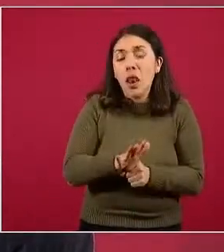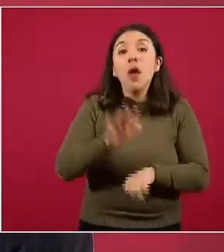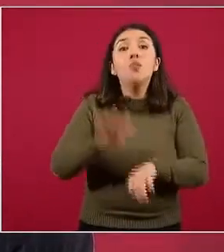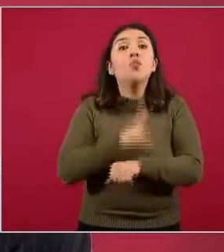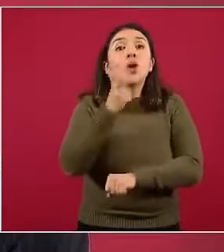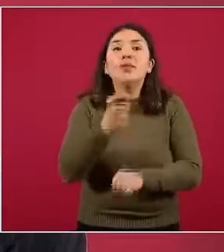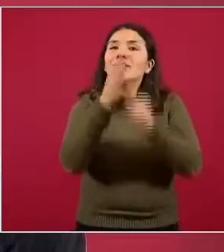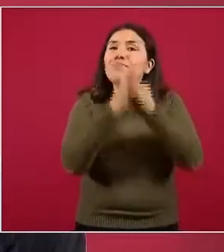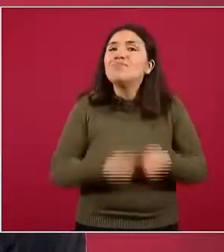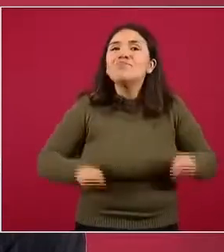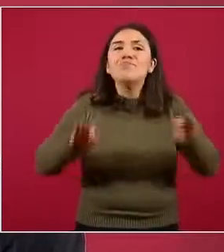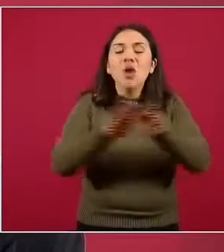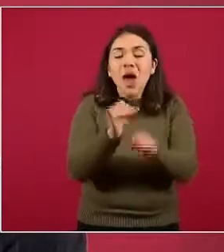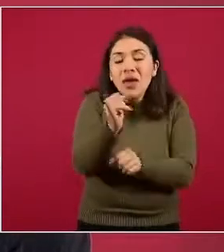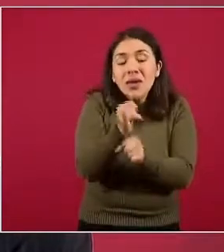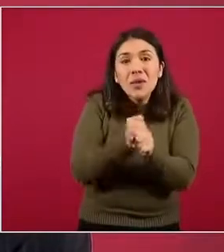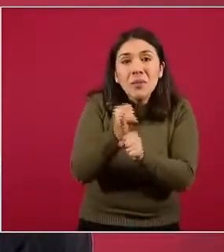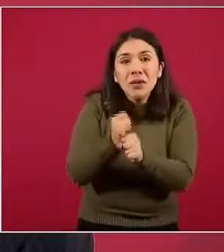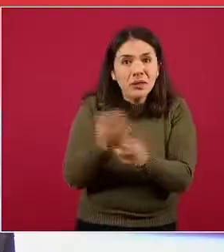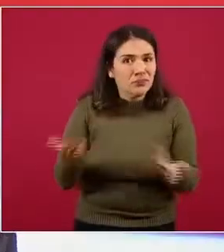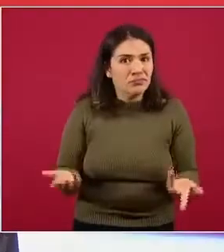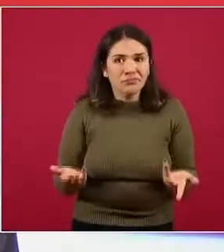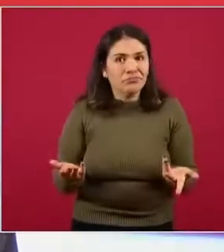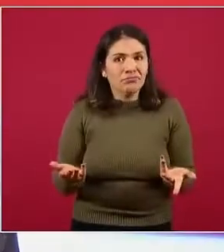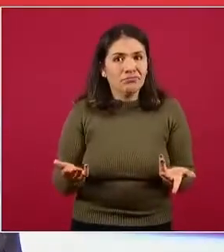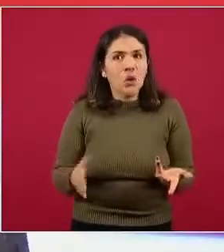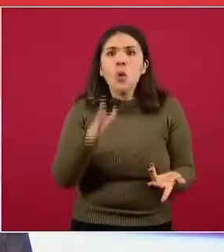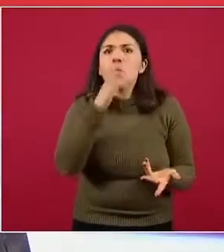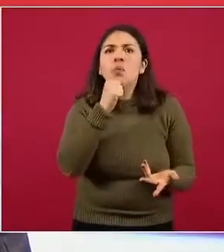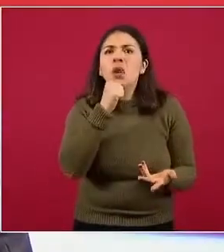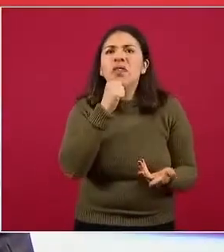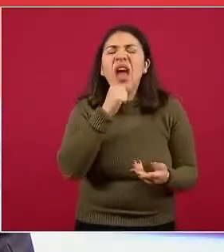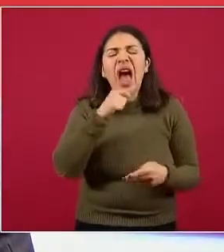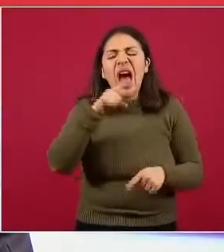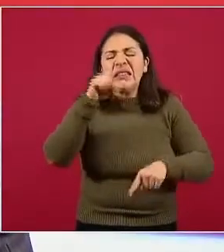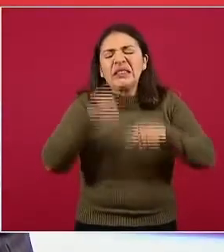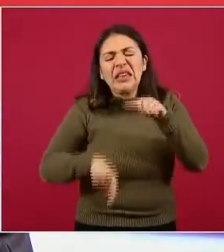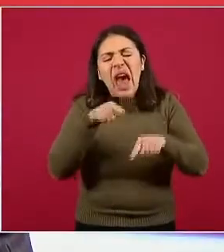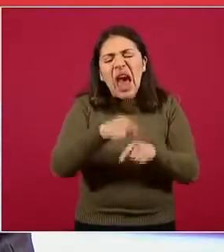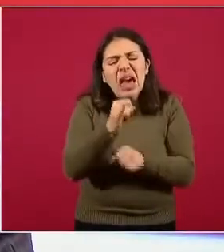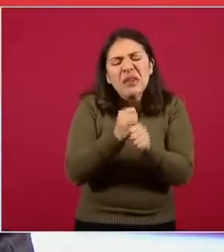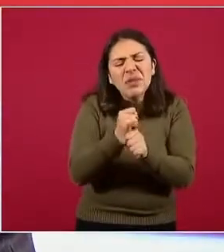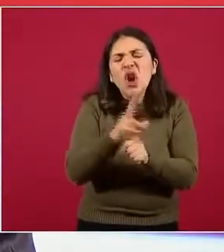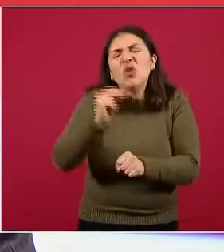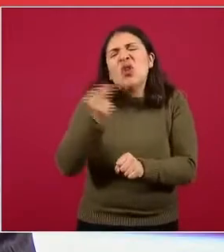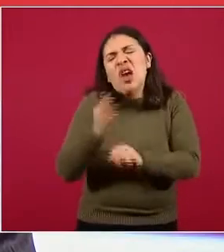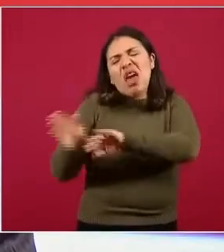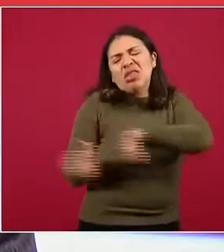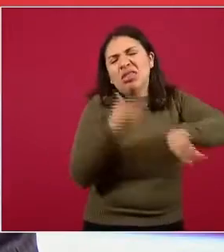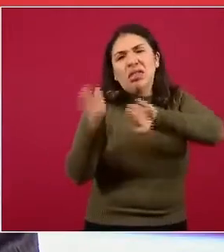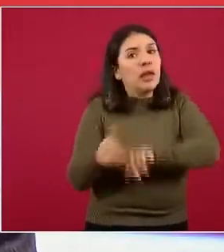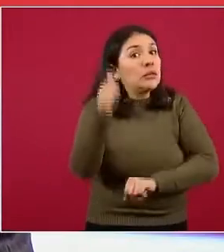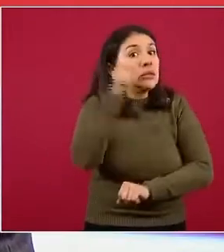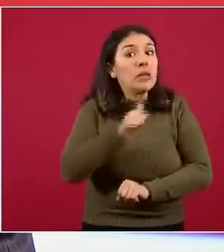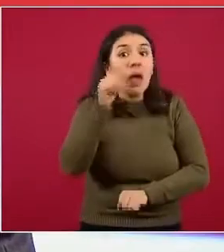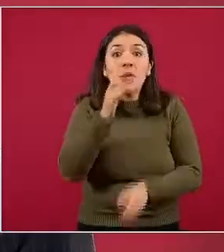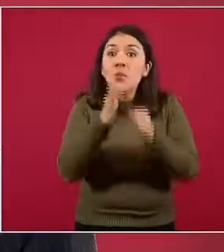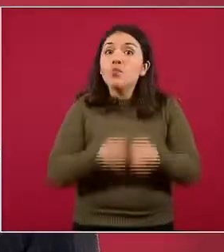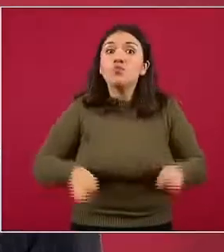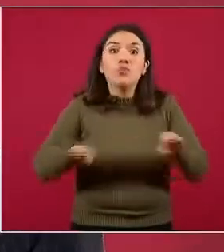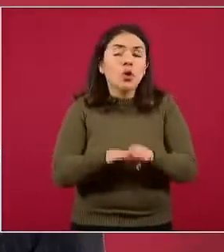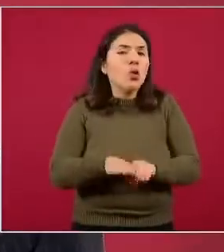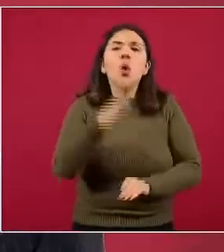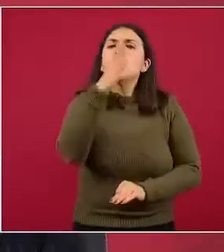son imprescindibles, no se pueden saltar los ensayos clínicos, siempre hay que hacer ensayos clínicos. No se